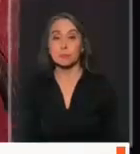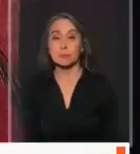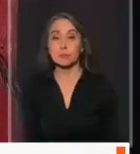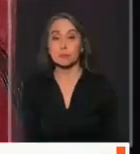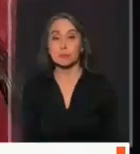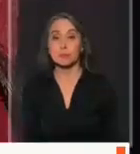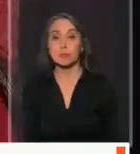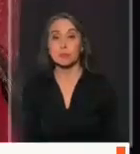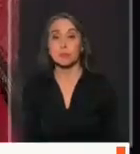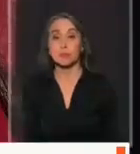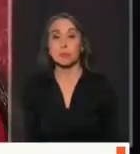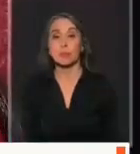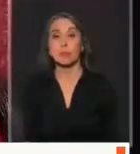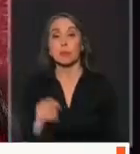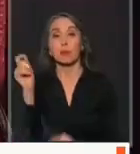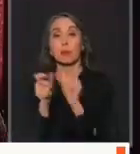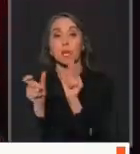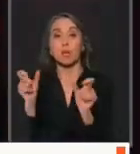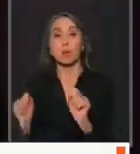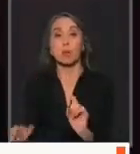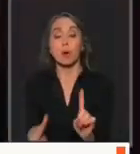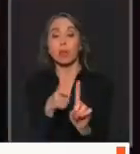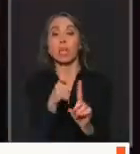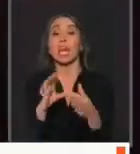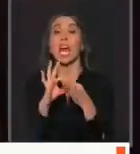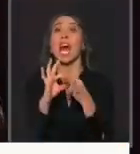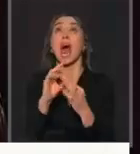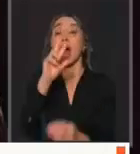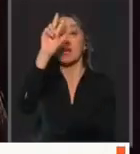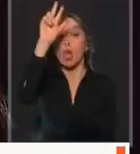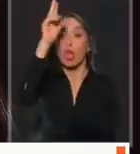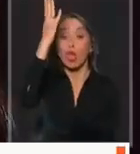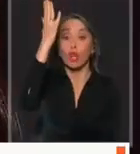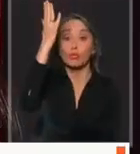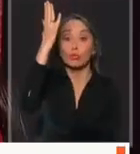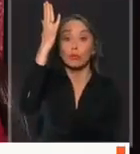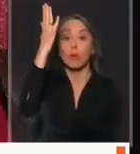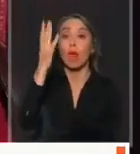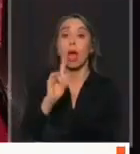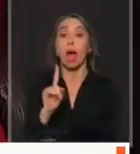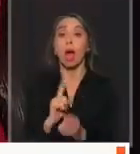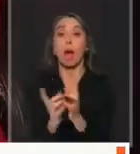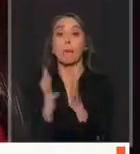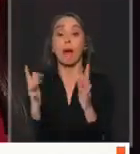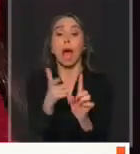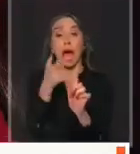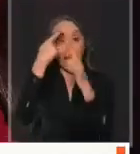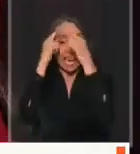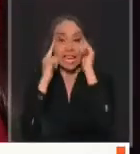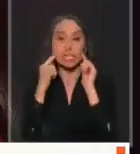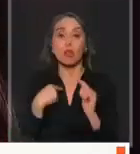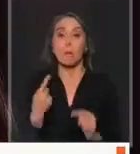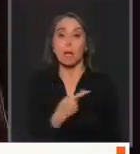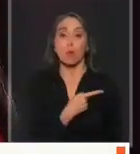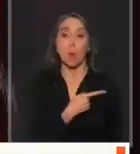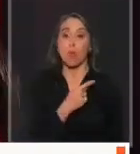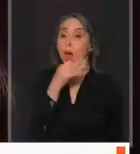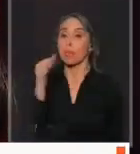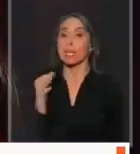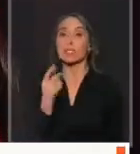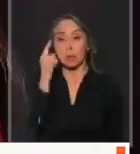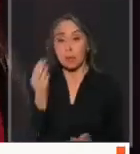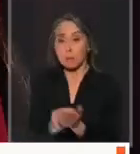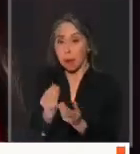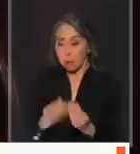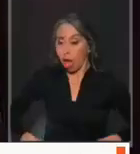Tenían, digamos, dispuesto algo, gracias a Dios, digo yo, que no pasó a mayores, porque mi cuñada en un momento decía que no sabía cómo pasarle más